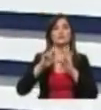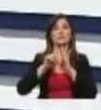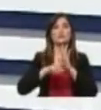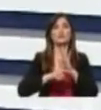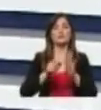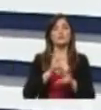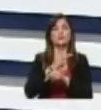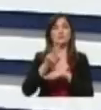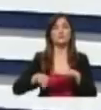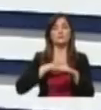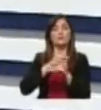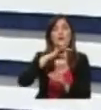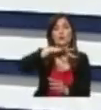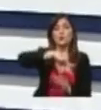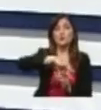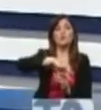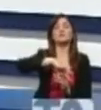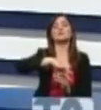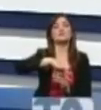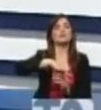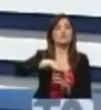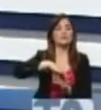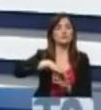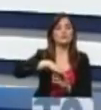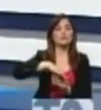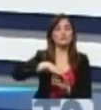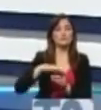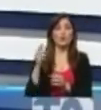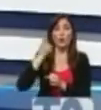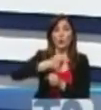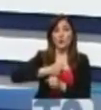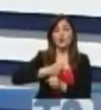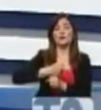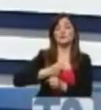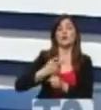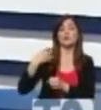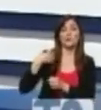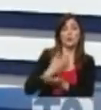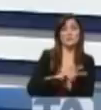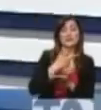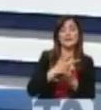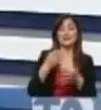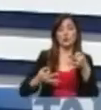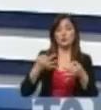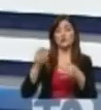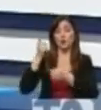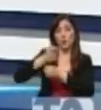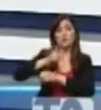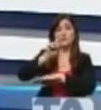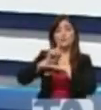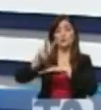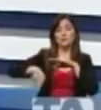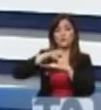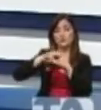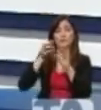7:44 p.m. El Consejo Nacional Electoral acata las medidas cautelares dispuestas por un Tribunal de Garantías Penales de Pichincha en torno a la Directiva Nacional